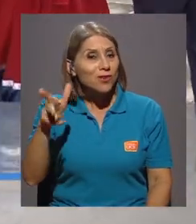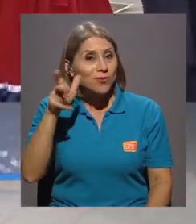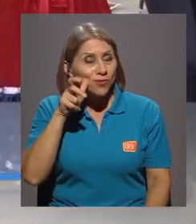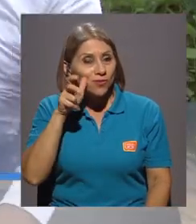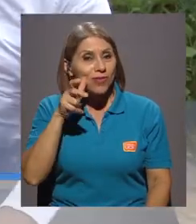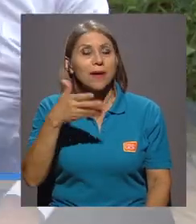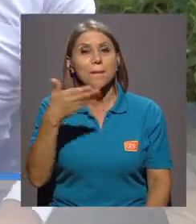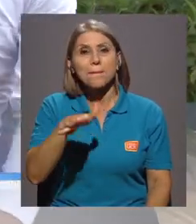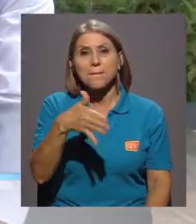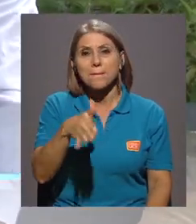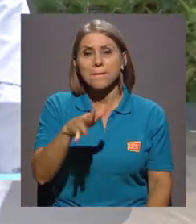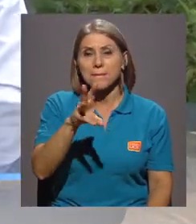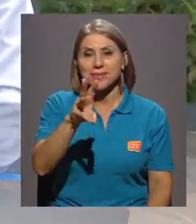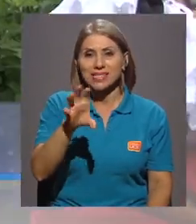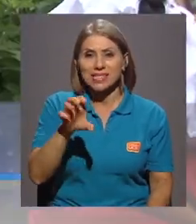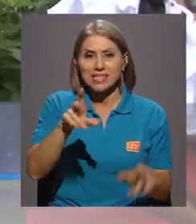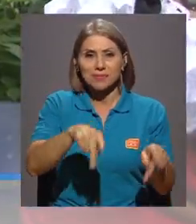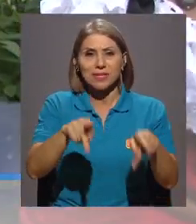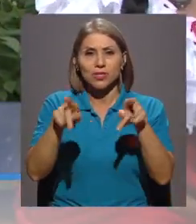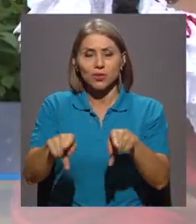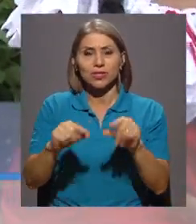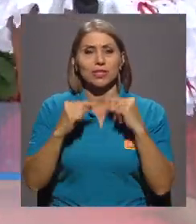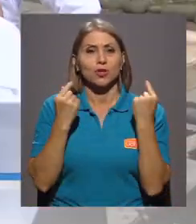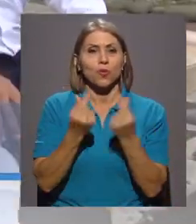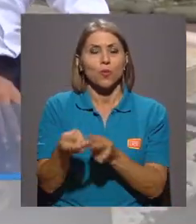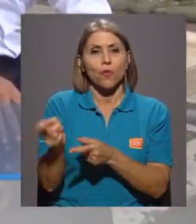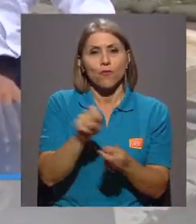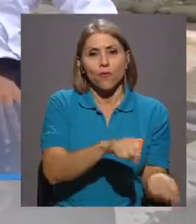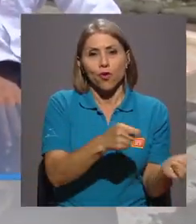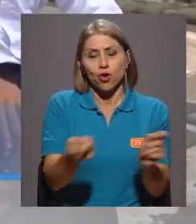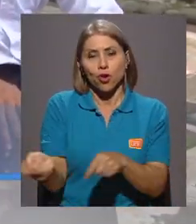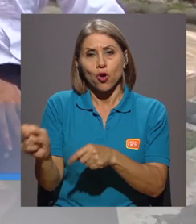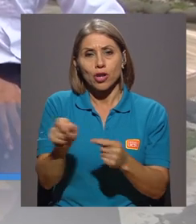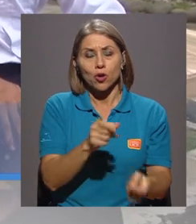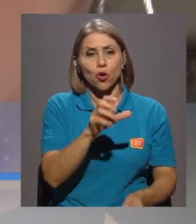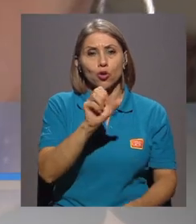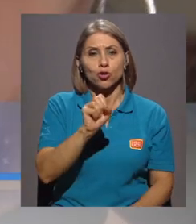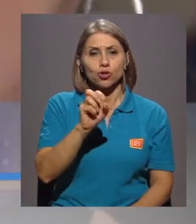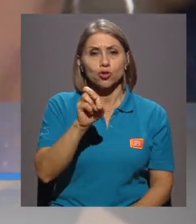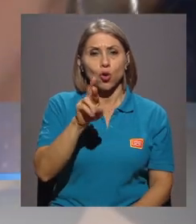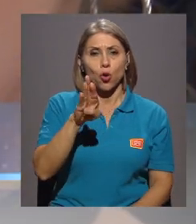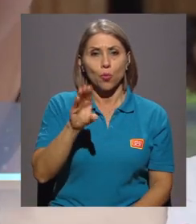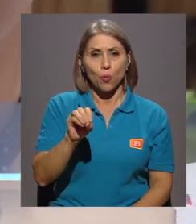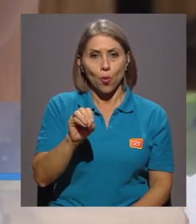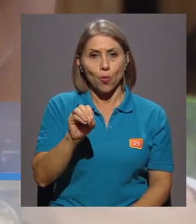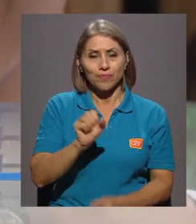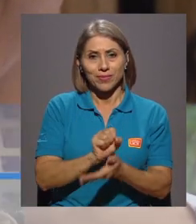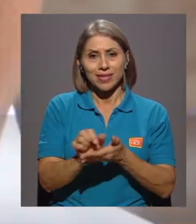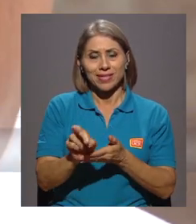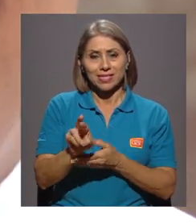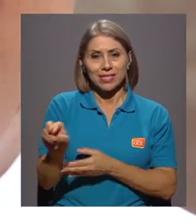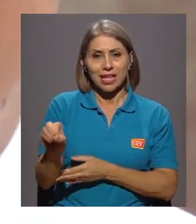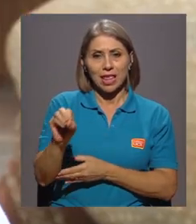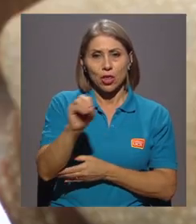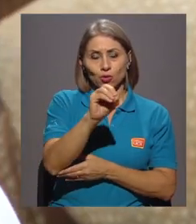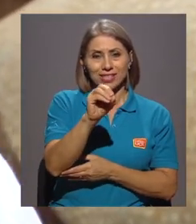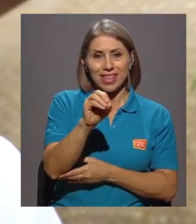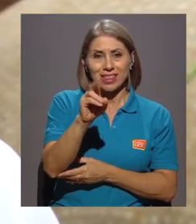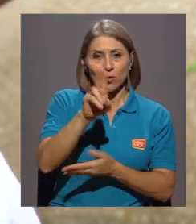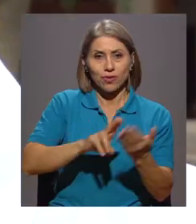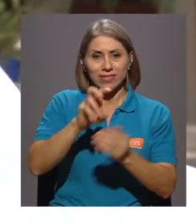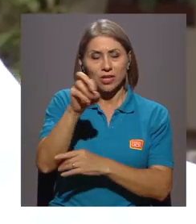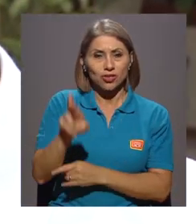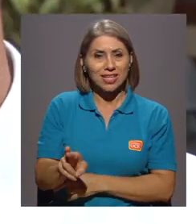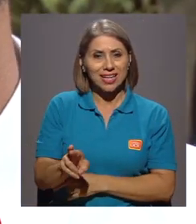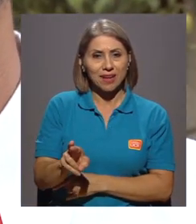de 600 personas han pasado por el grupo folclórico Sorbo de la sede de Occidente de la Universidad de Costa Rica. Y es